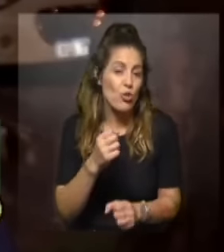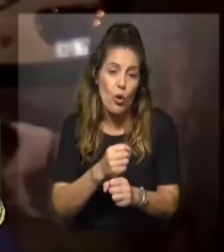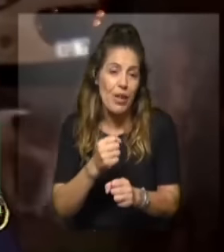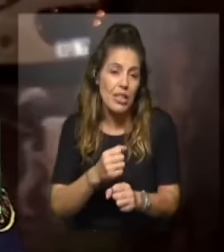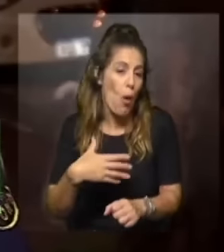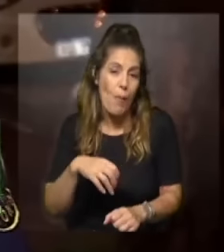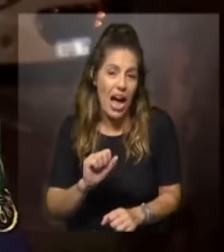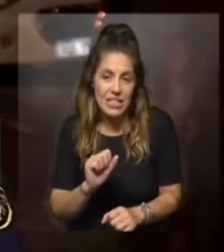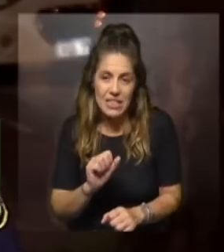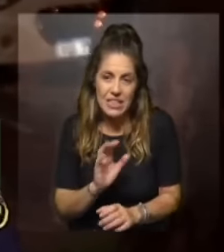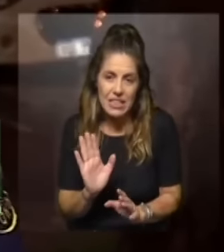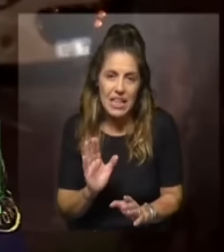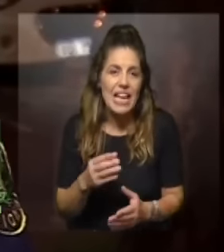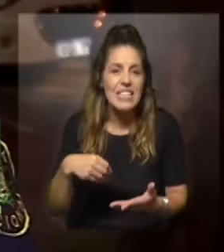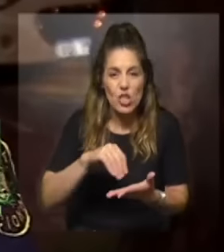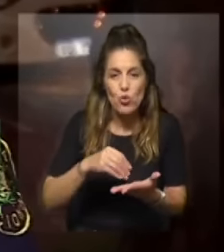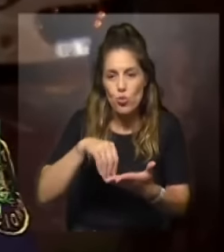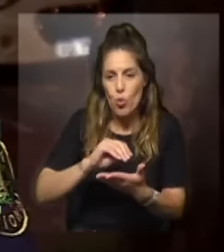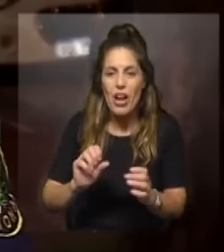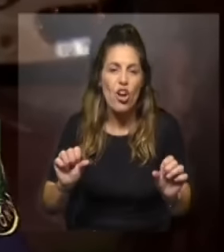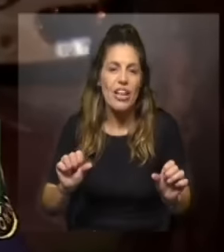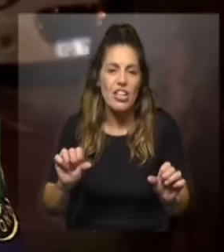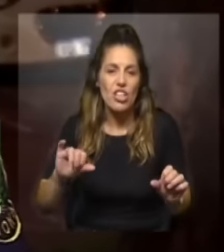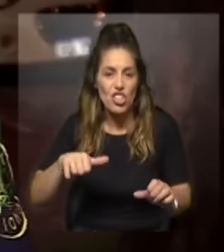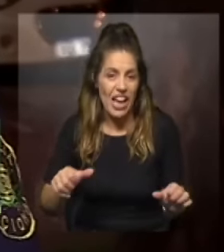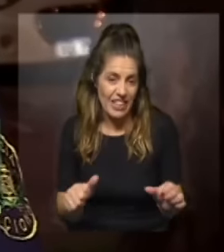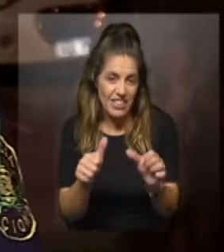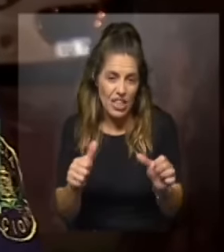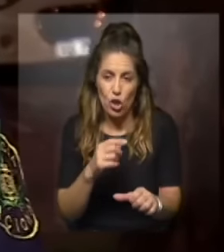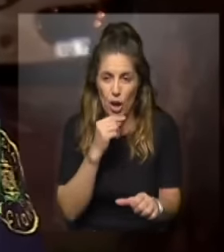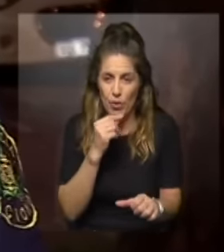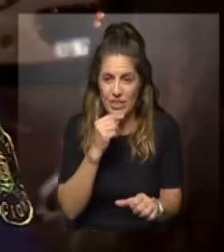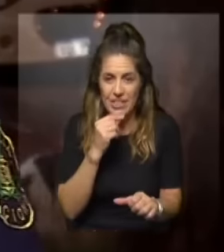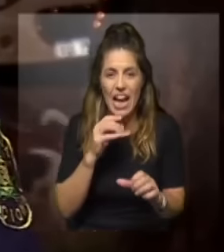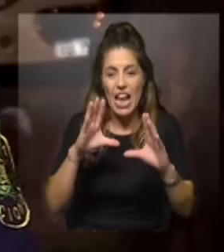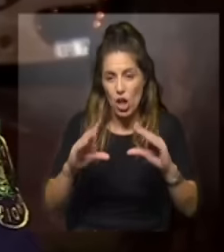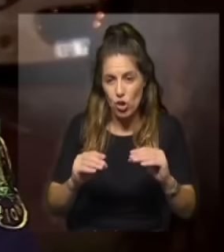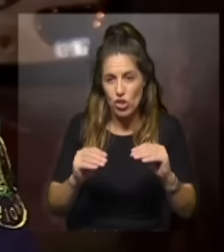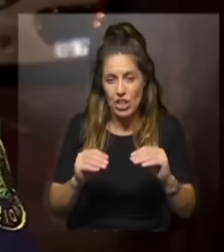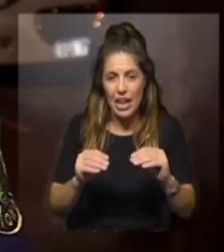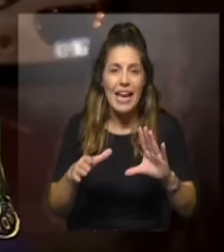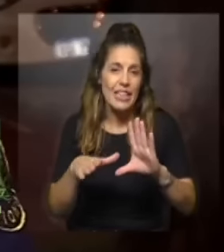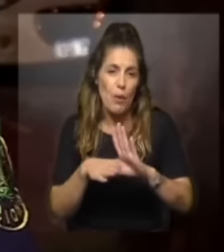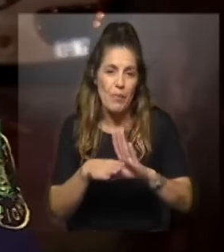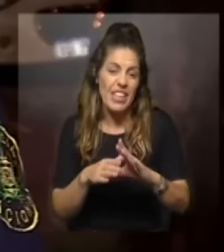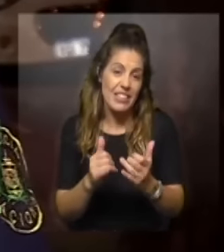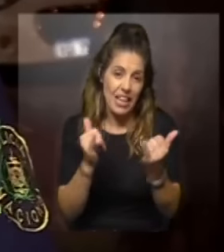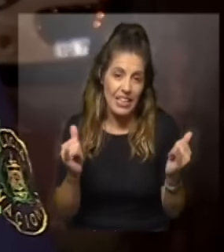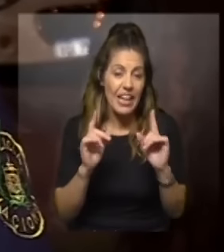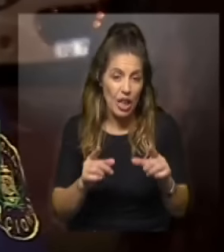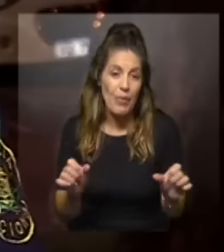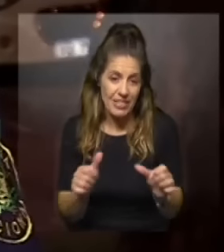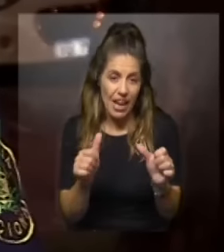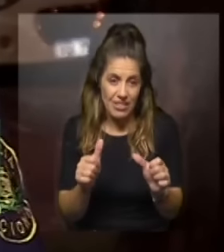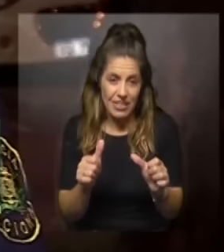más O sea se suma lo que ya se vienen realizando por parte de la policía durante la noche y y el M es durante el día que también se realizan otros